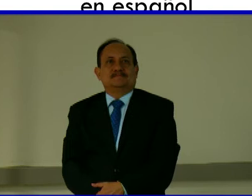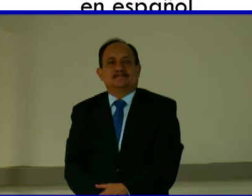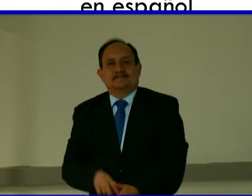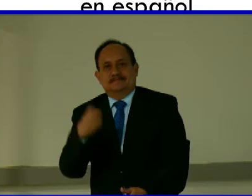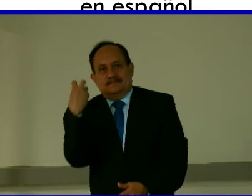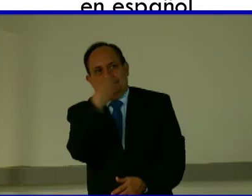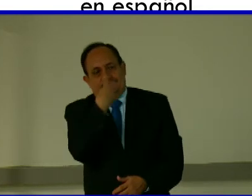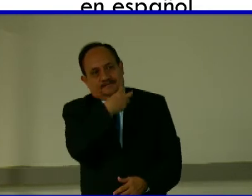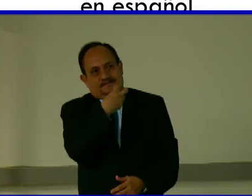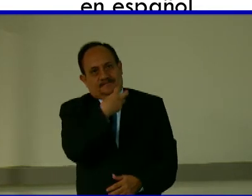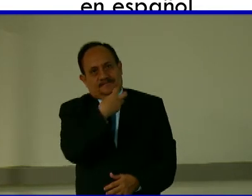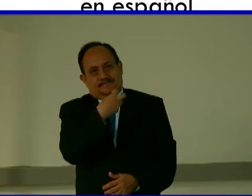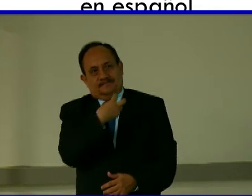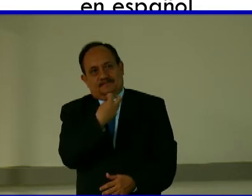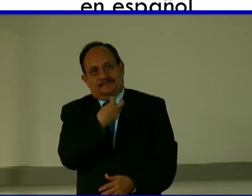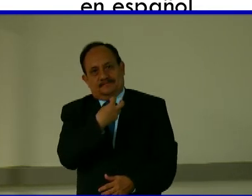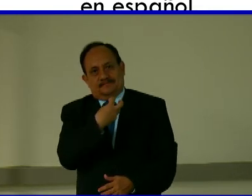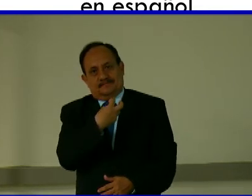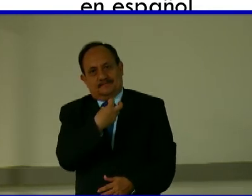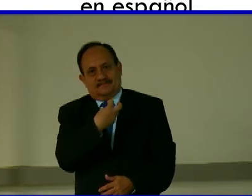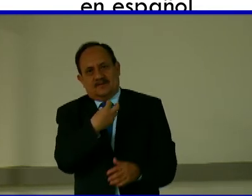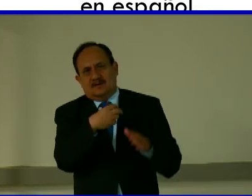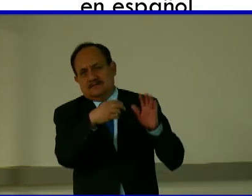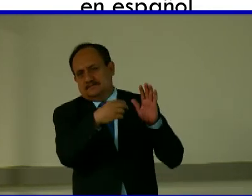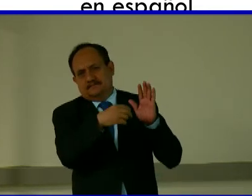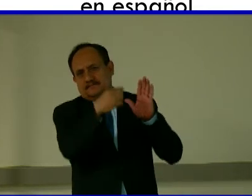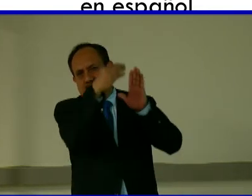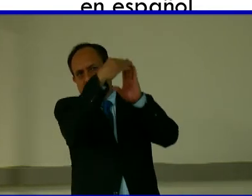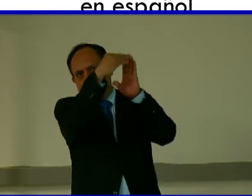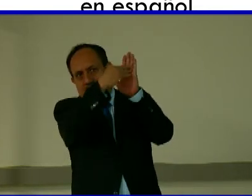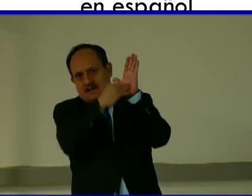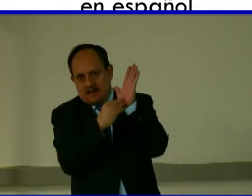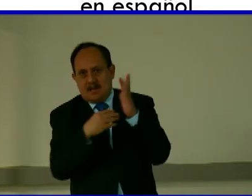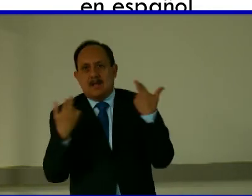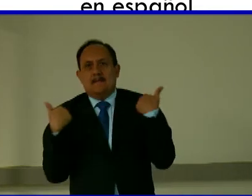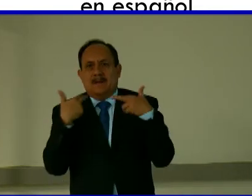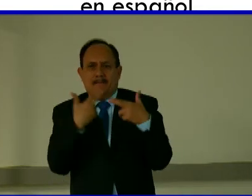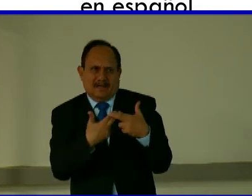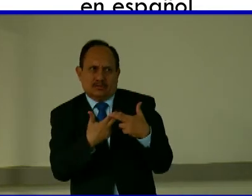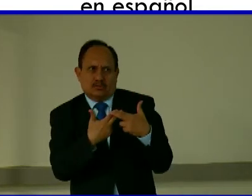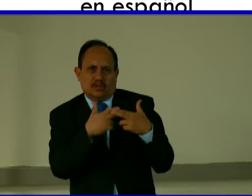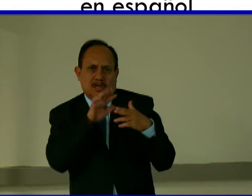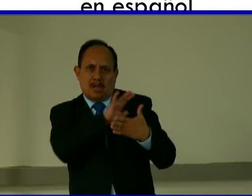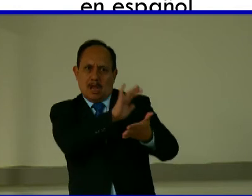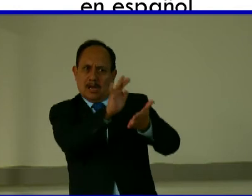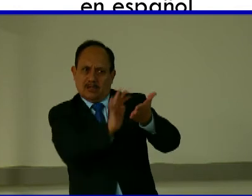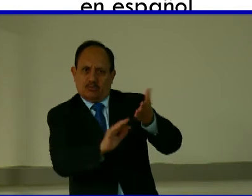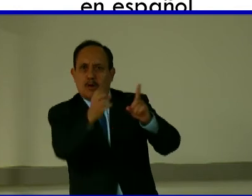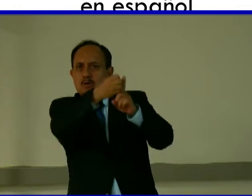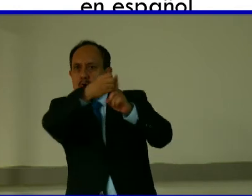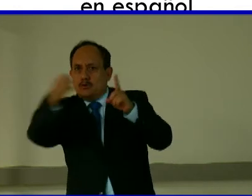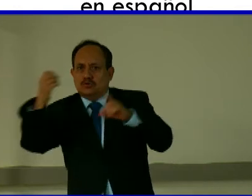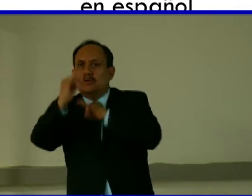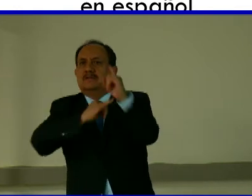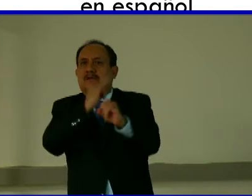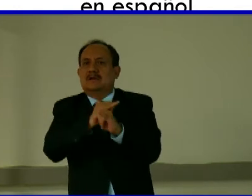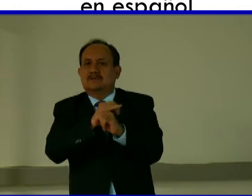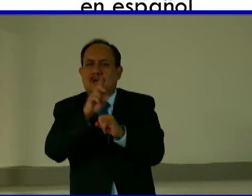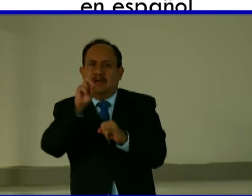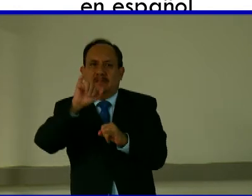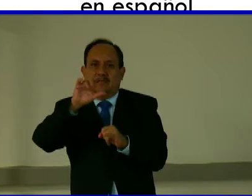Esto es los estándares para maestros de lectura que la Organización Internacional de